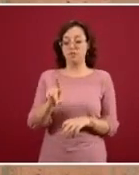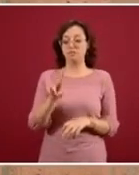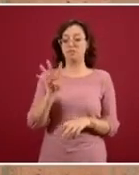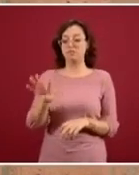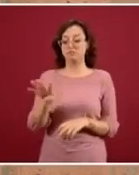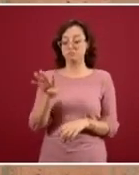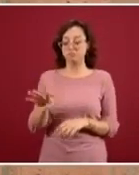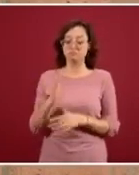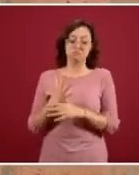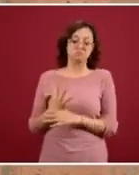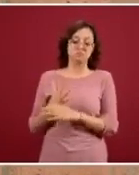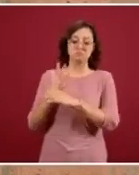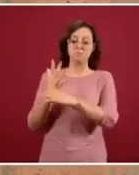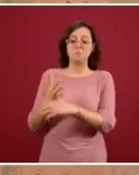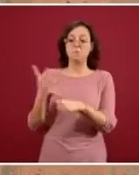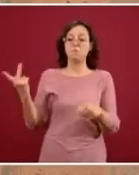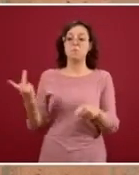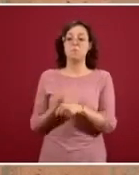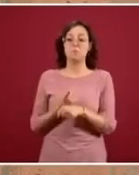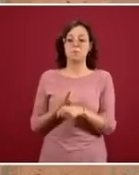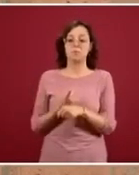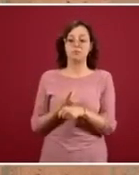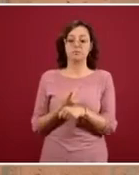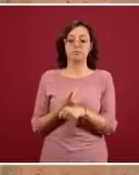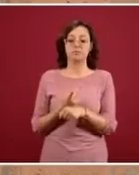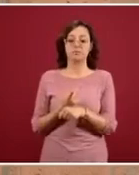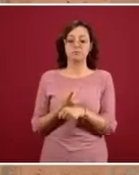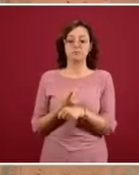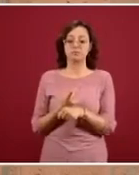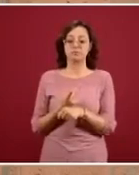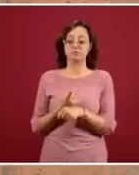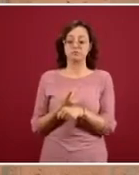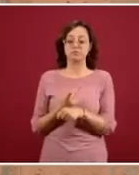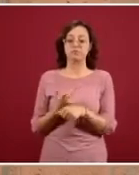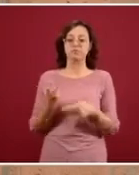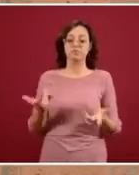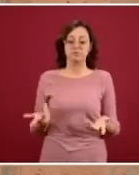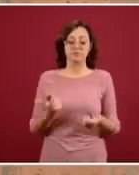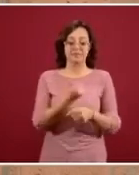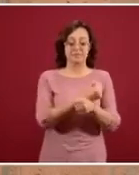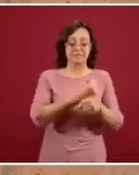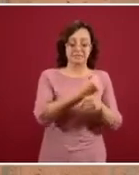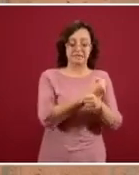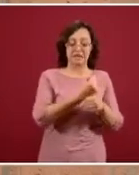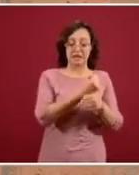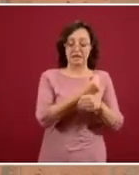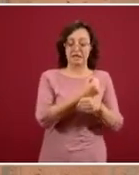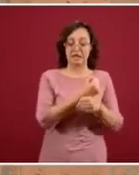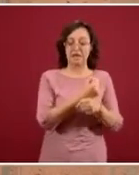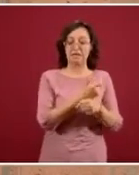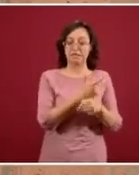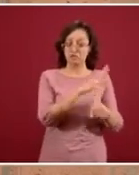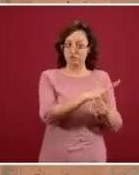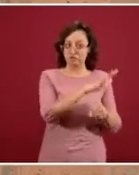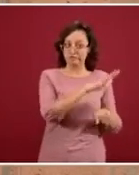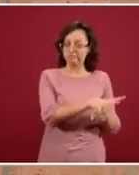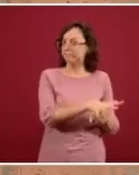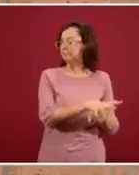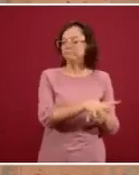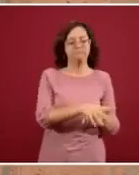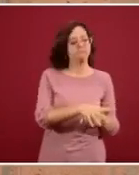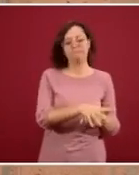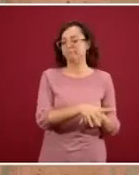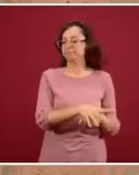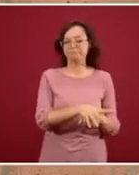sugieren y señalan que va a haber un impacto negativo significativo en el abasto de sangre. ¿Por qué razón es esto? Por